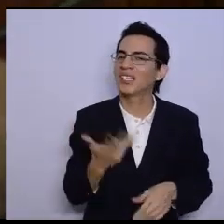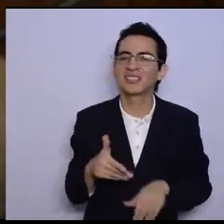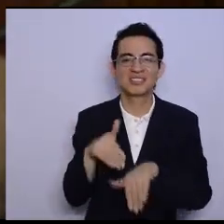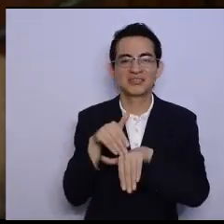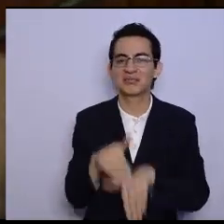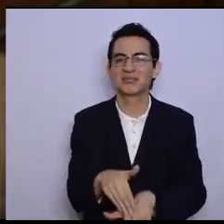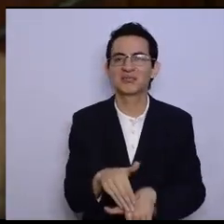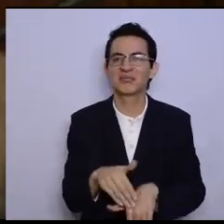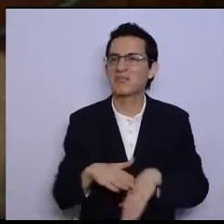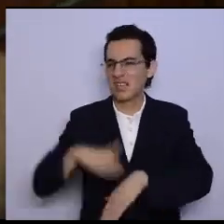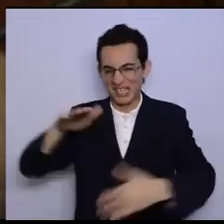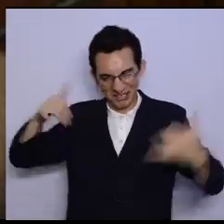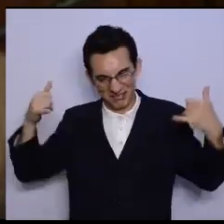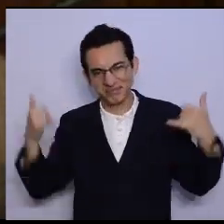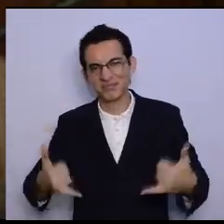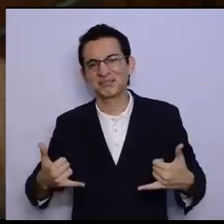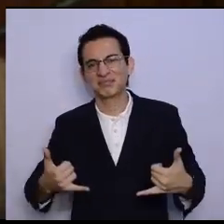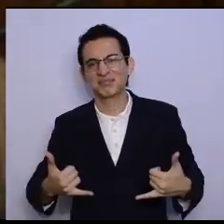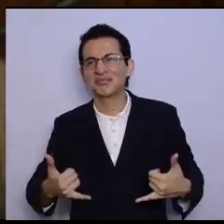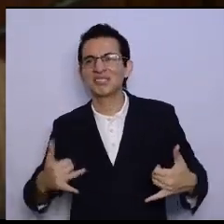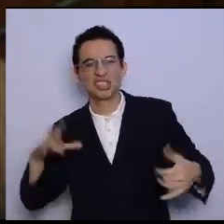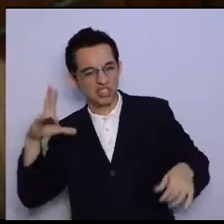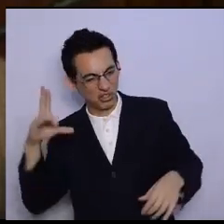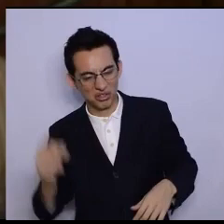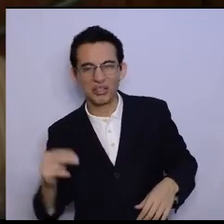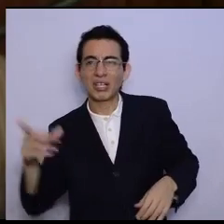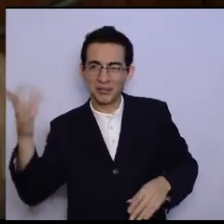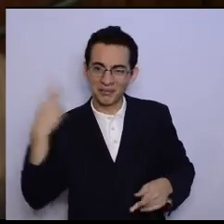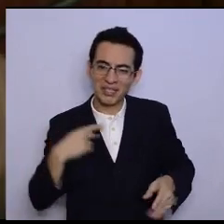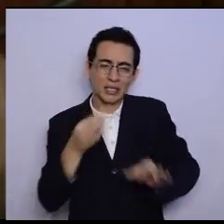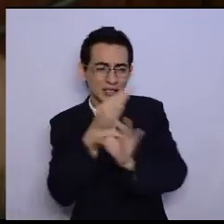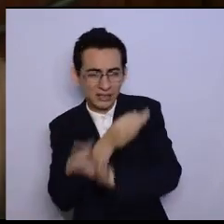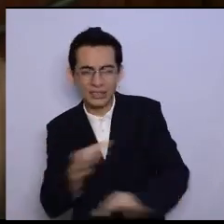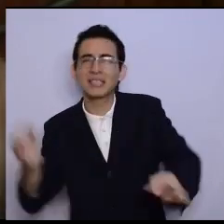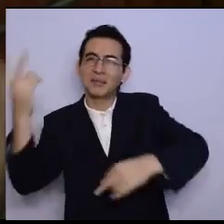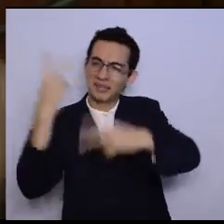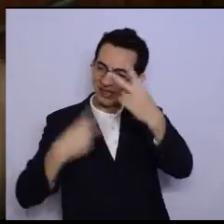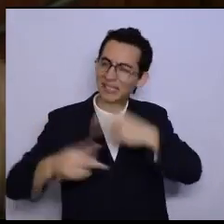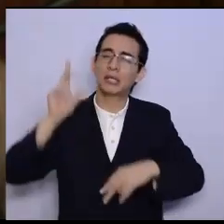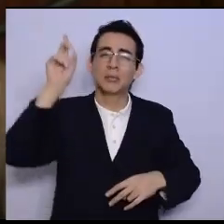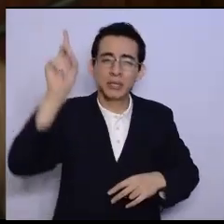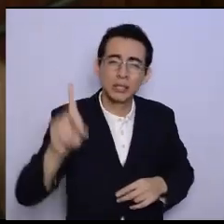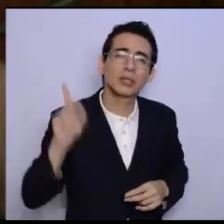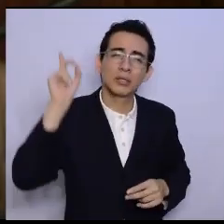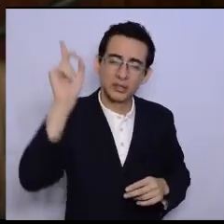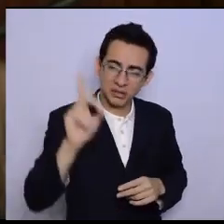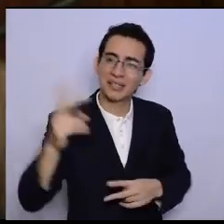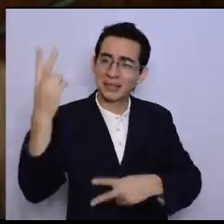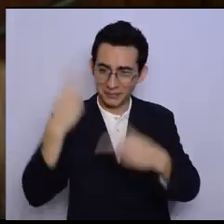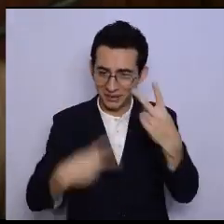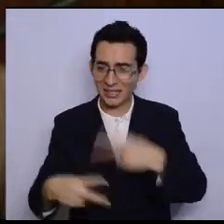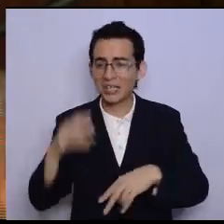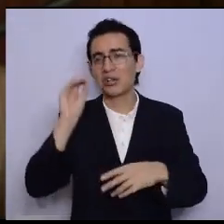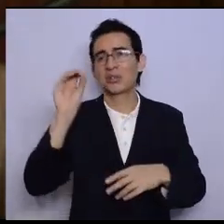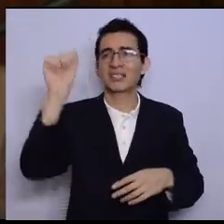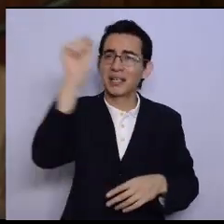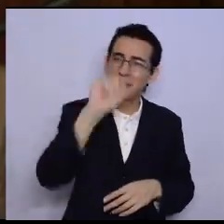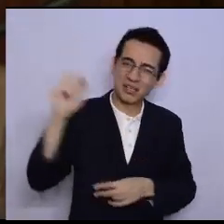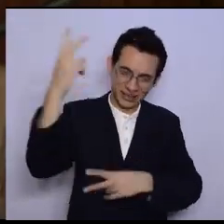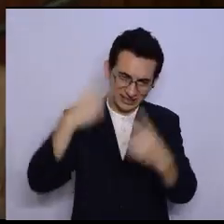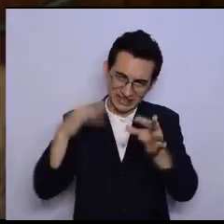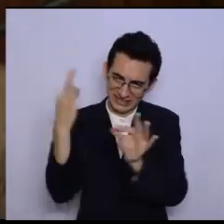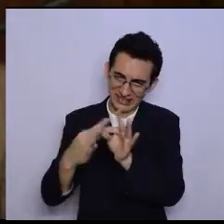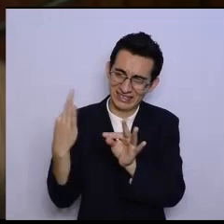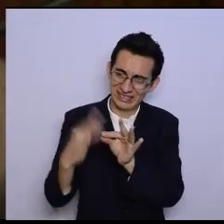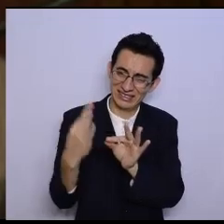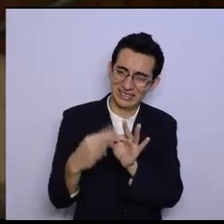se ponen. Y oyen y oyen y al principio dicen, oh, sí, sí, pero al rato se les